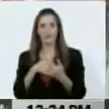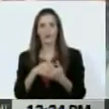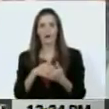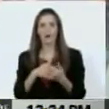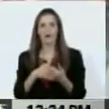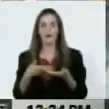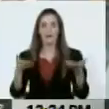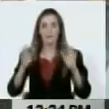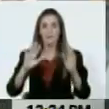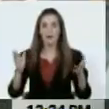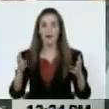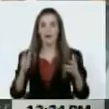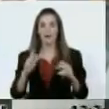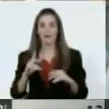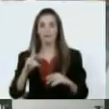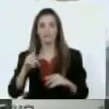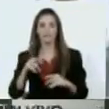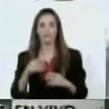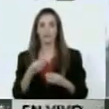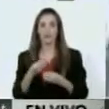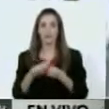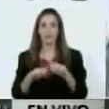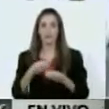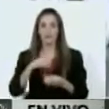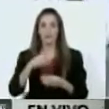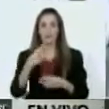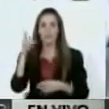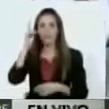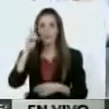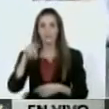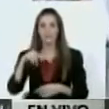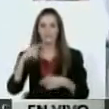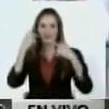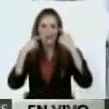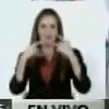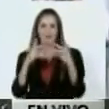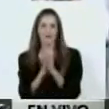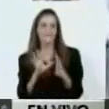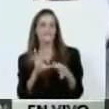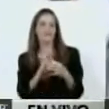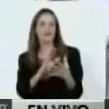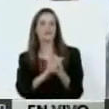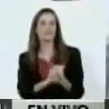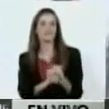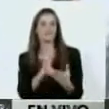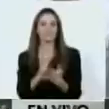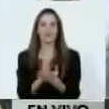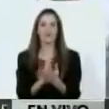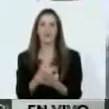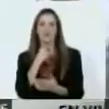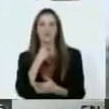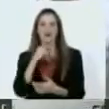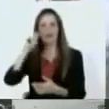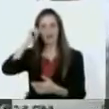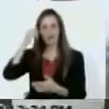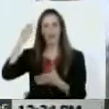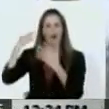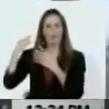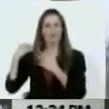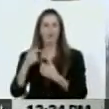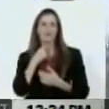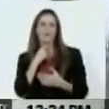y empezaron a ser profesores ahí. Hugo Chávez era muy compinchero en esa época, yo lo recuerdo, que